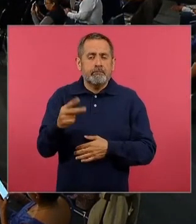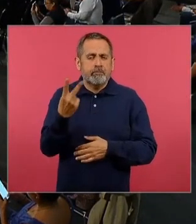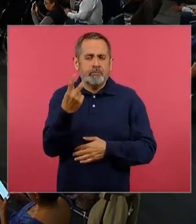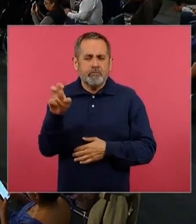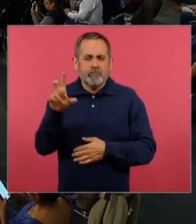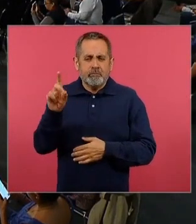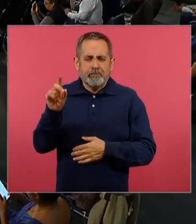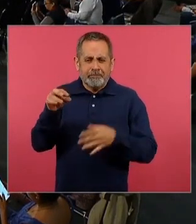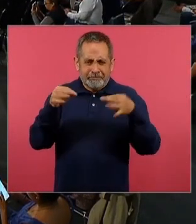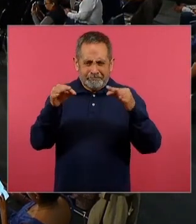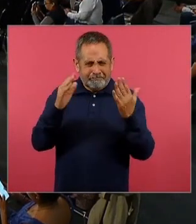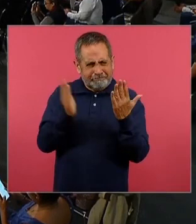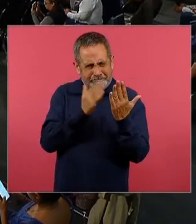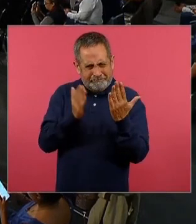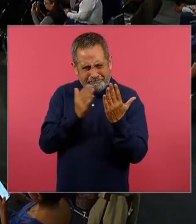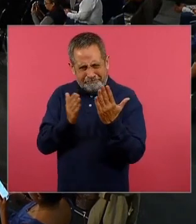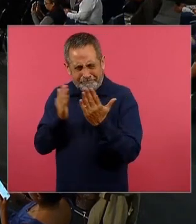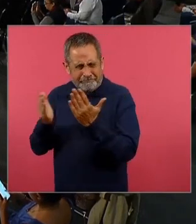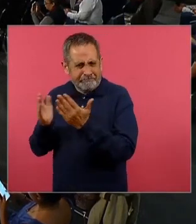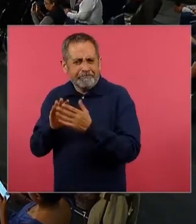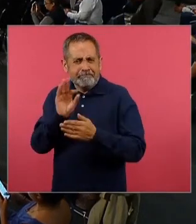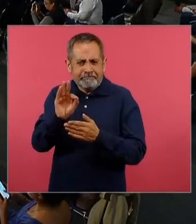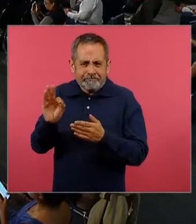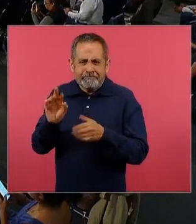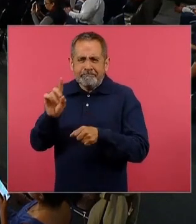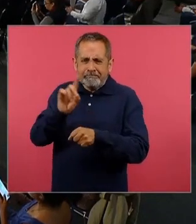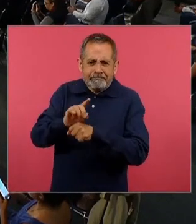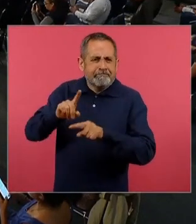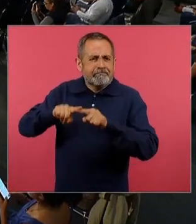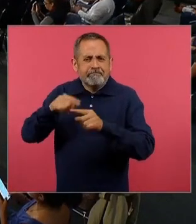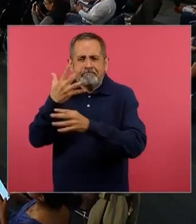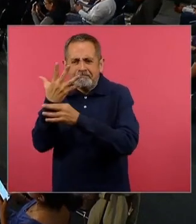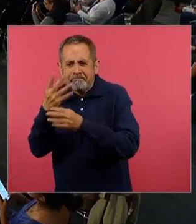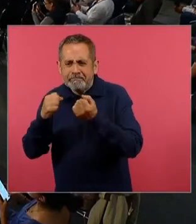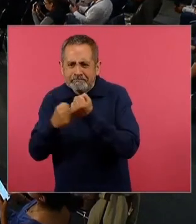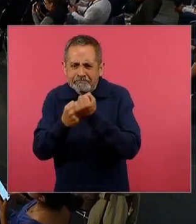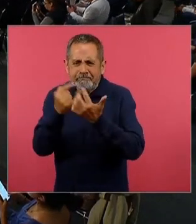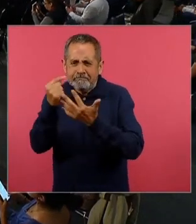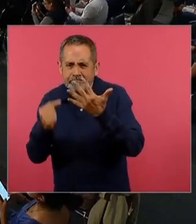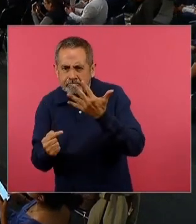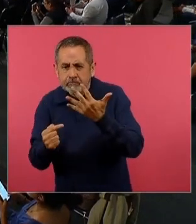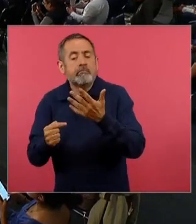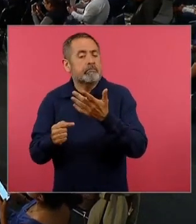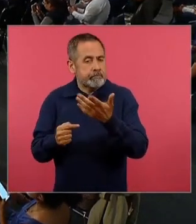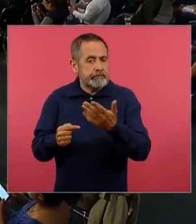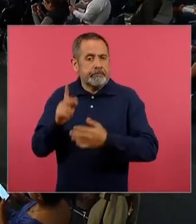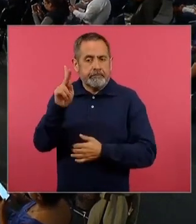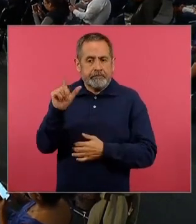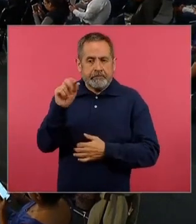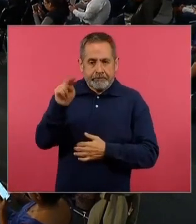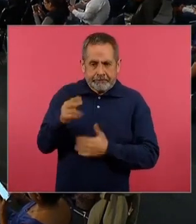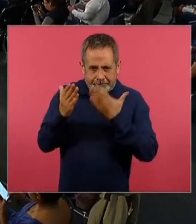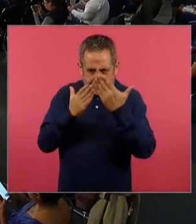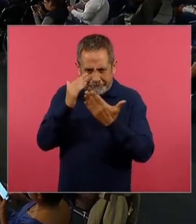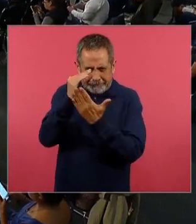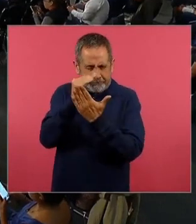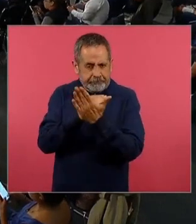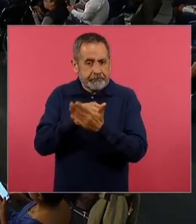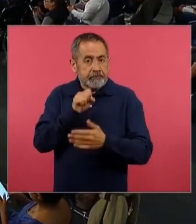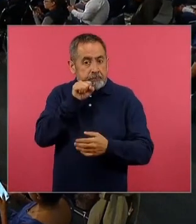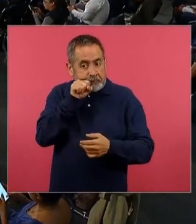tiene referencias bibliográficas, tiene los créditos de los que participaron. Sobre el plan de estudios, ahí